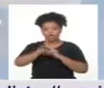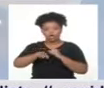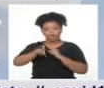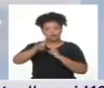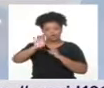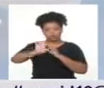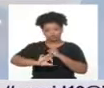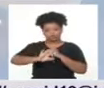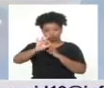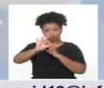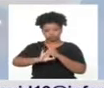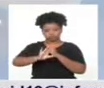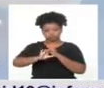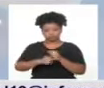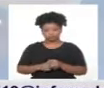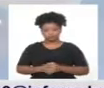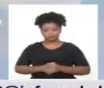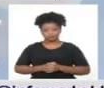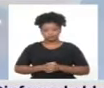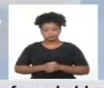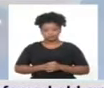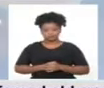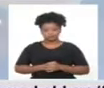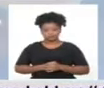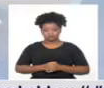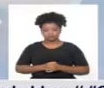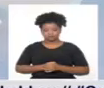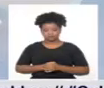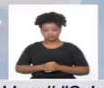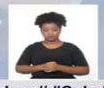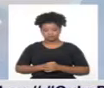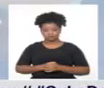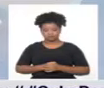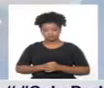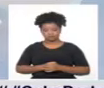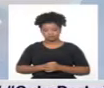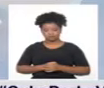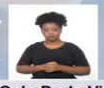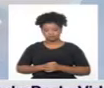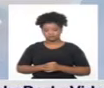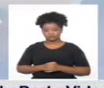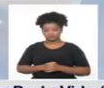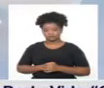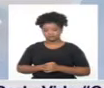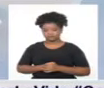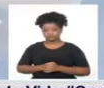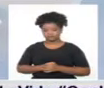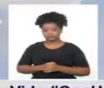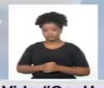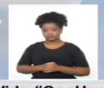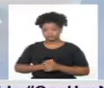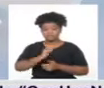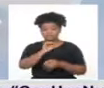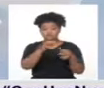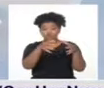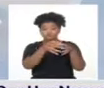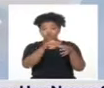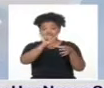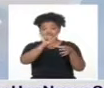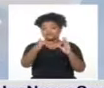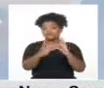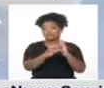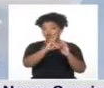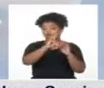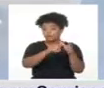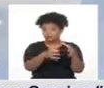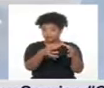casos diagnosticados en nuestro país. Y de esos 6.090